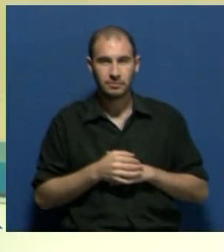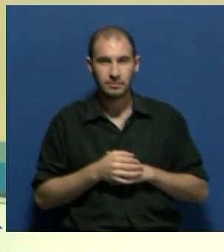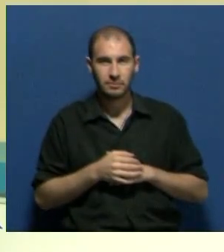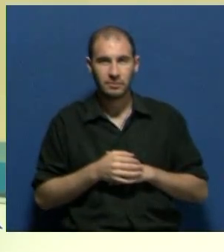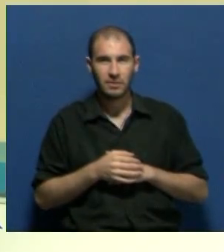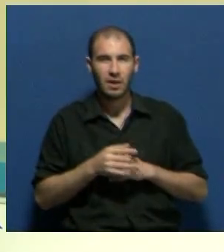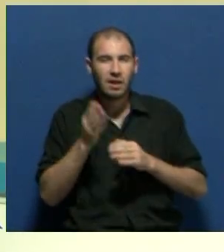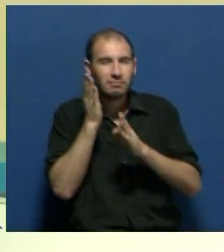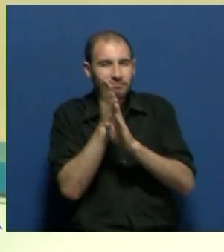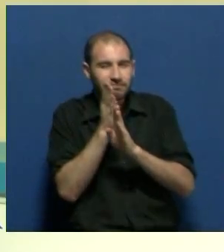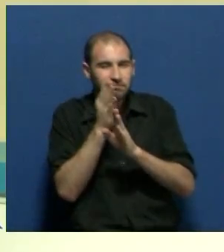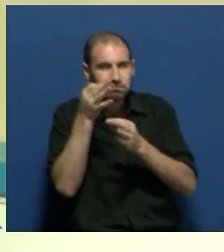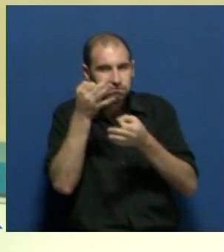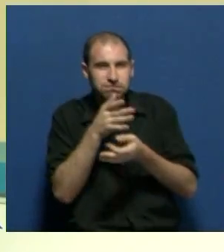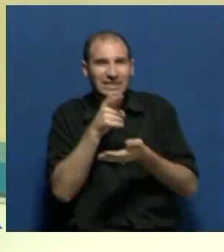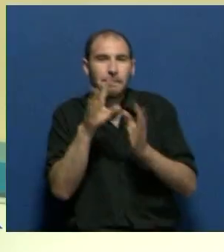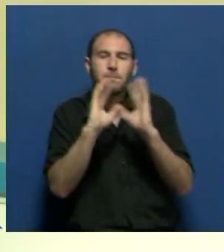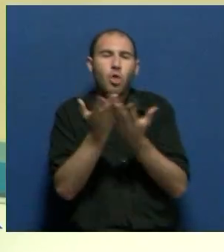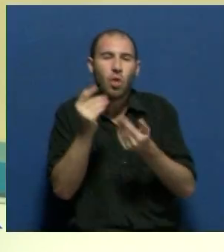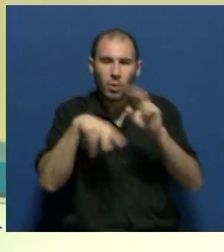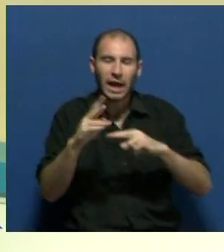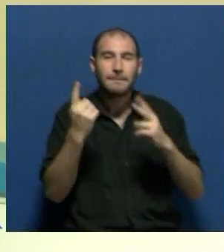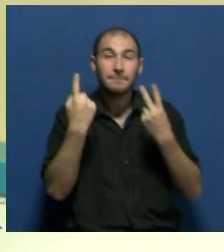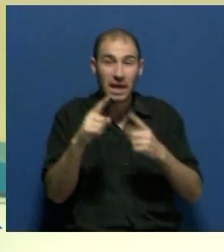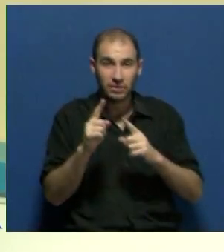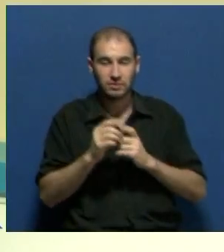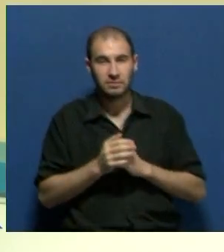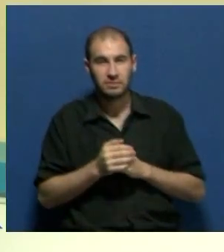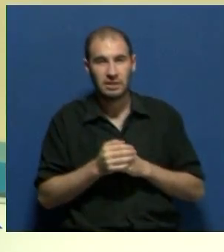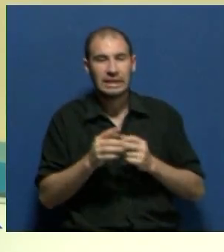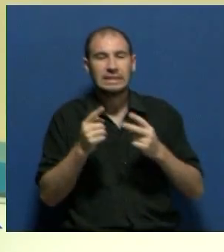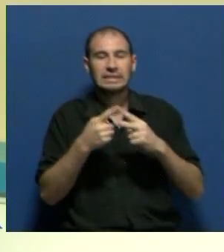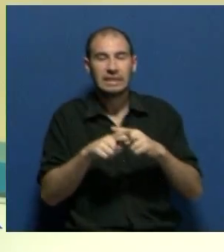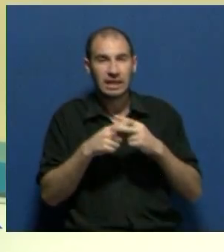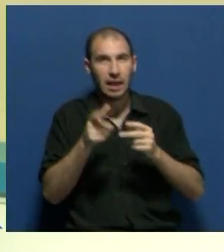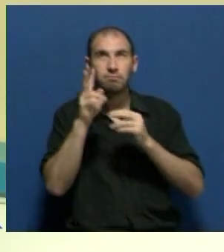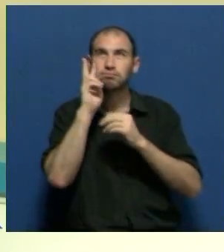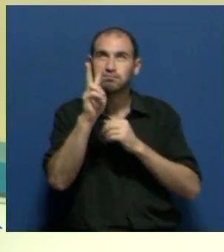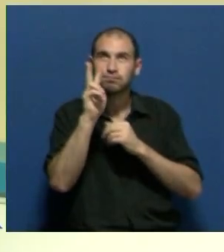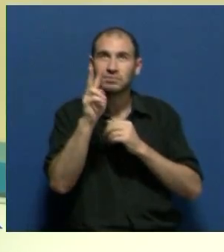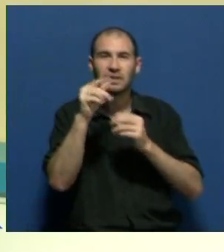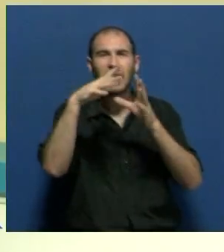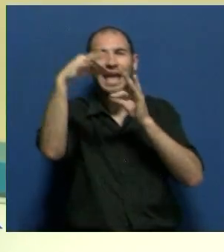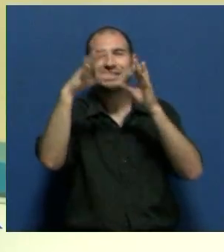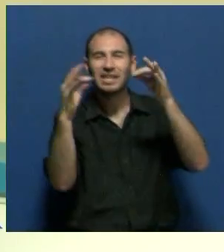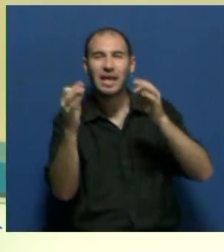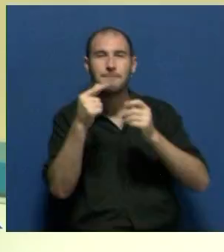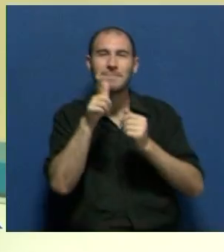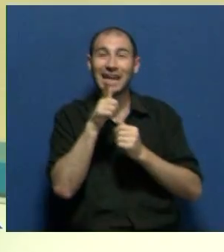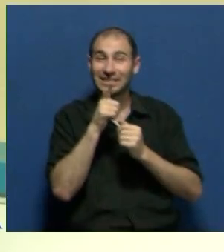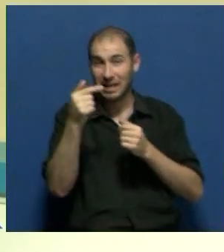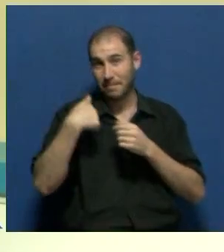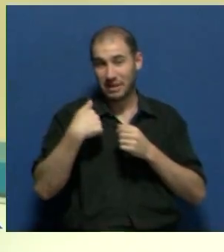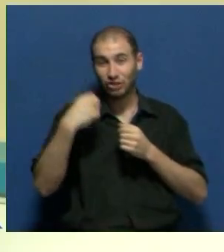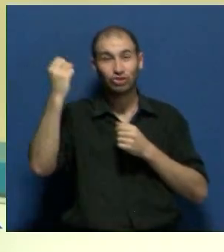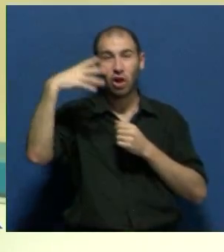con exactitud era lo mismo, era buscar planetas, pero en vez de utilizar la técnica de observar estrellas similares a la